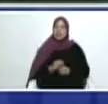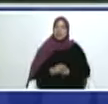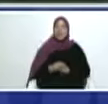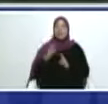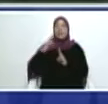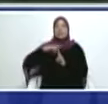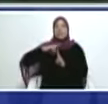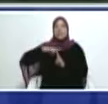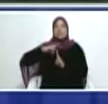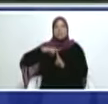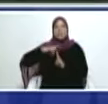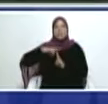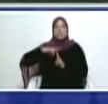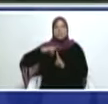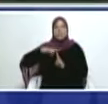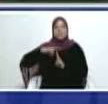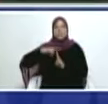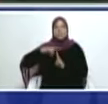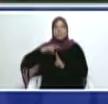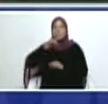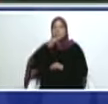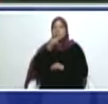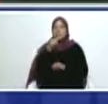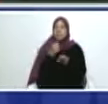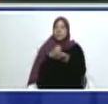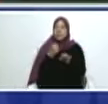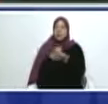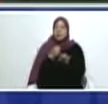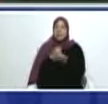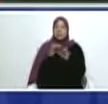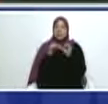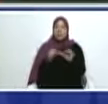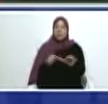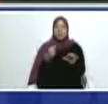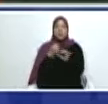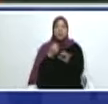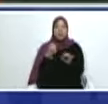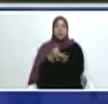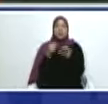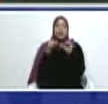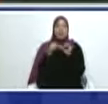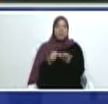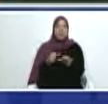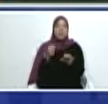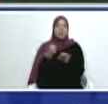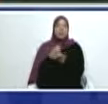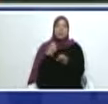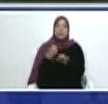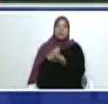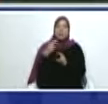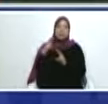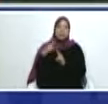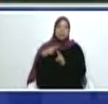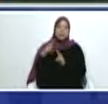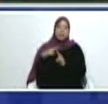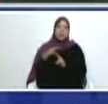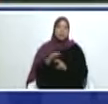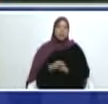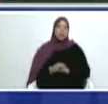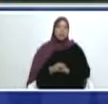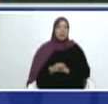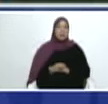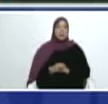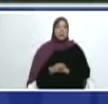¡Táchira! ¡Hemos triunfado! ¡Seguiremos triunfando! Y seremos